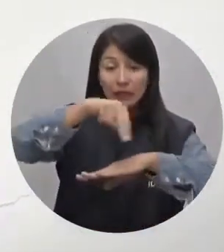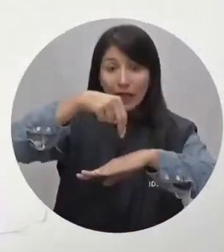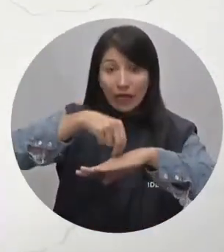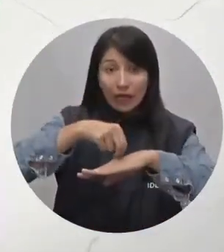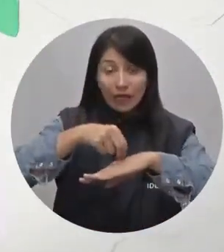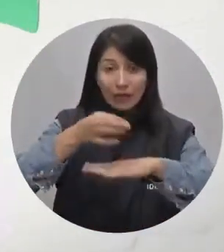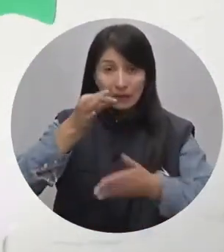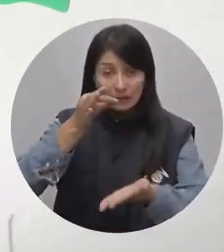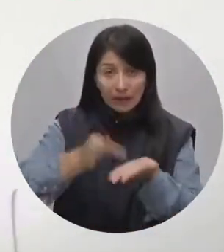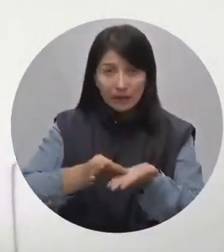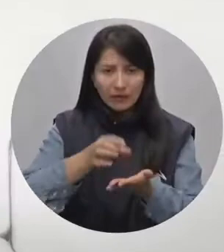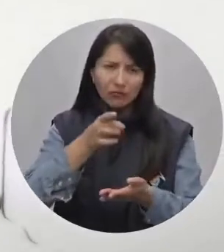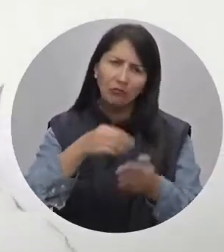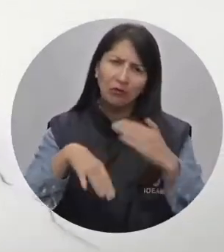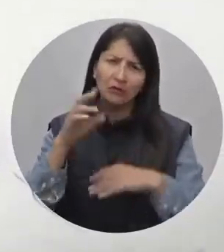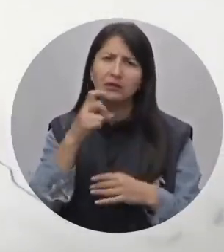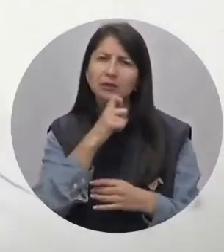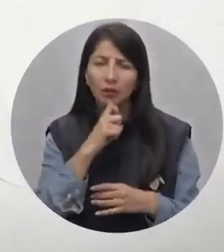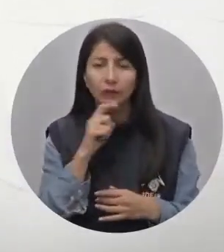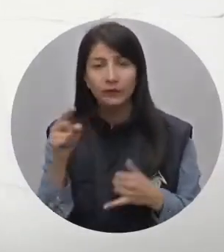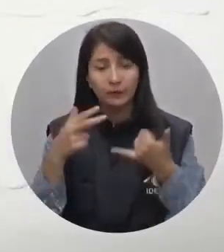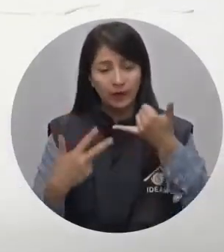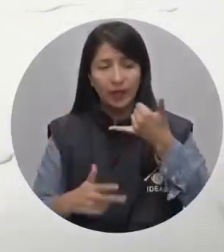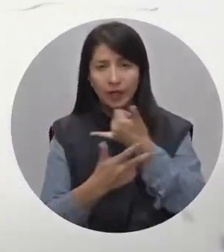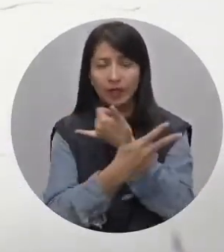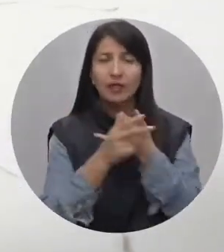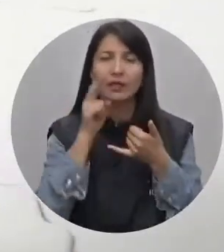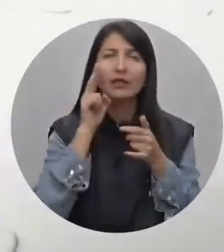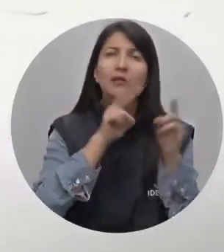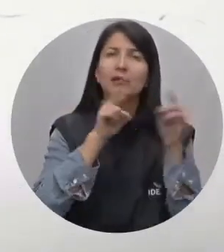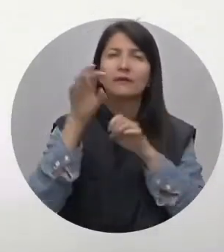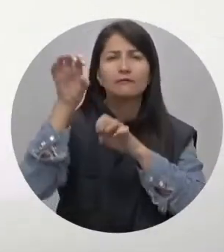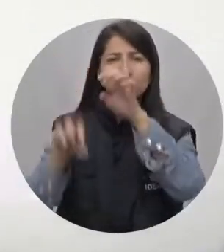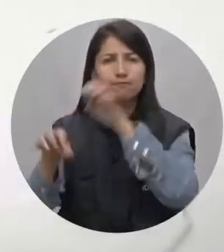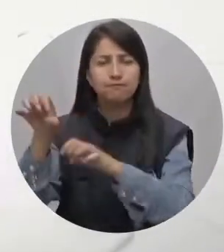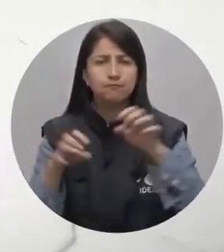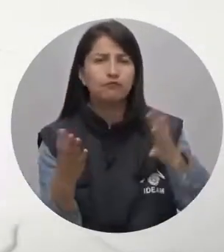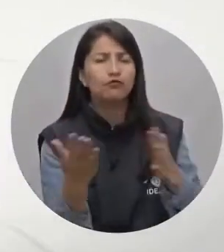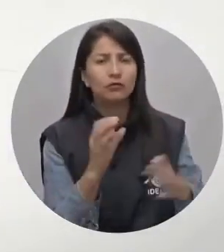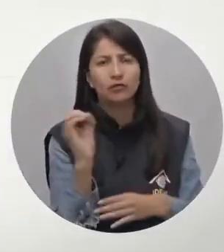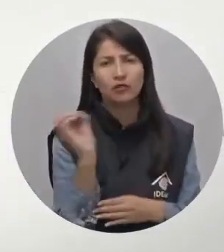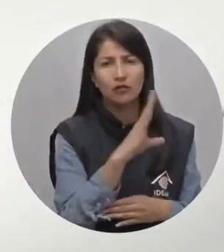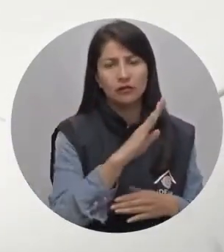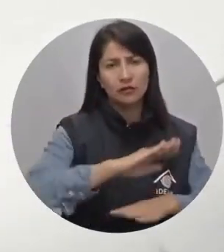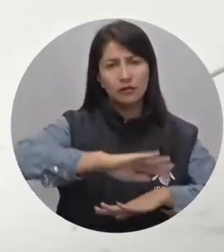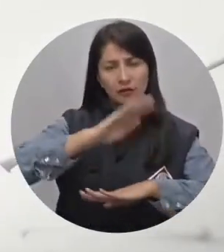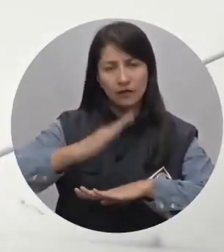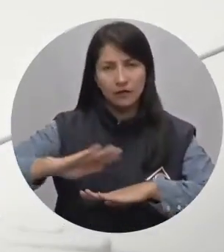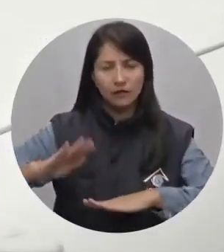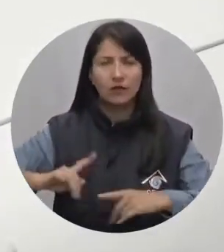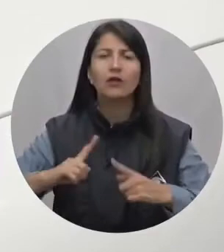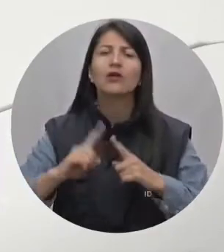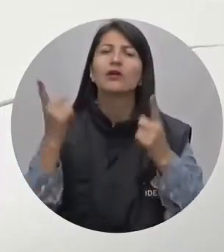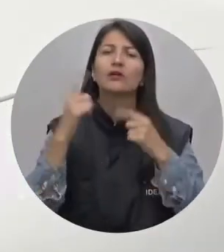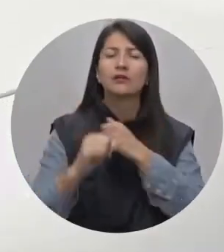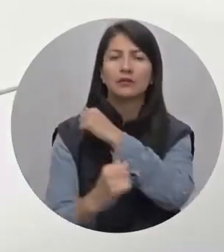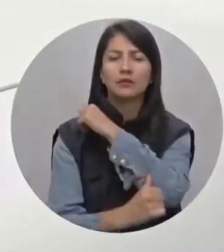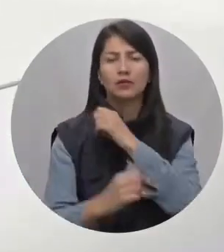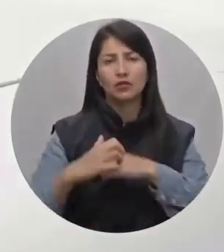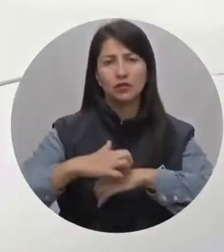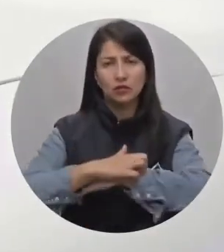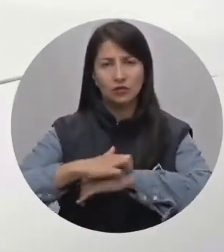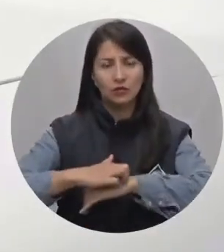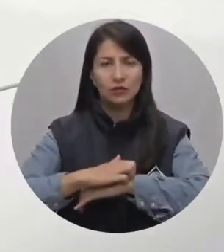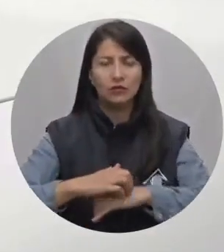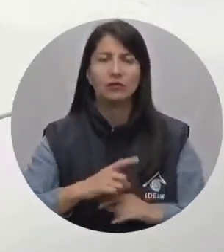pronóstico indica una tarde más encapotada y lluvias en Antioquia, Cundinamarca, Boyacá y Santander. Habría lloviznas en